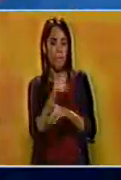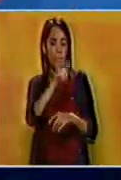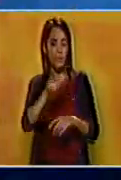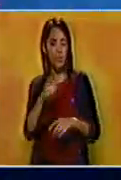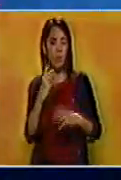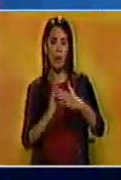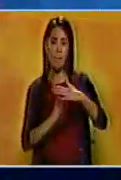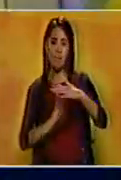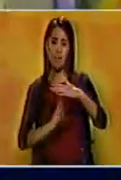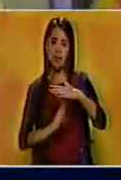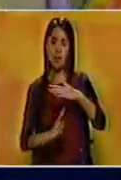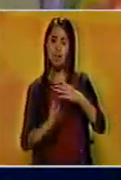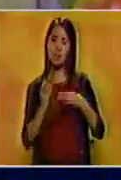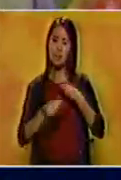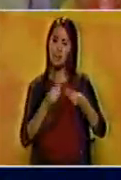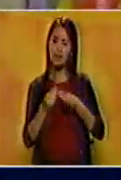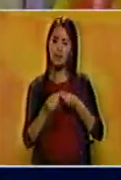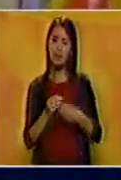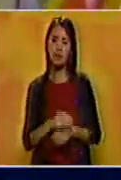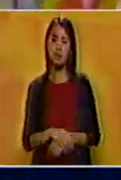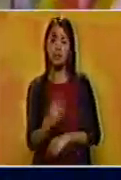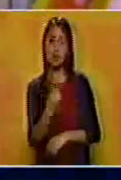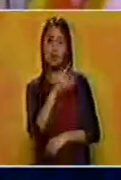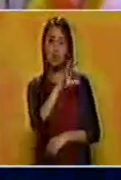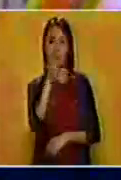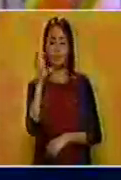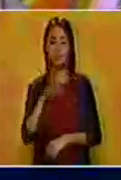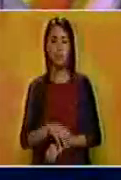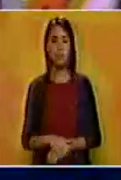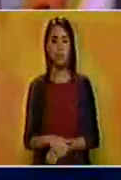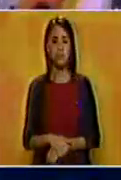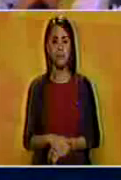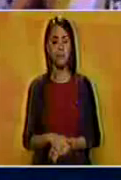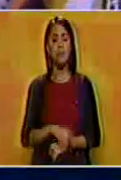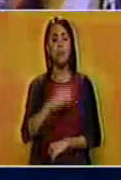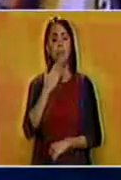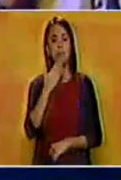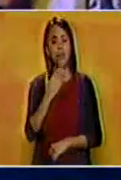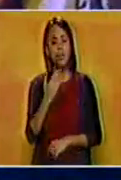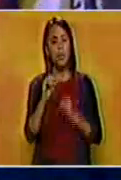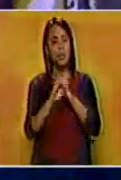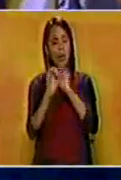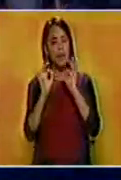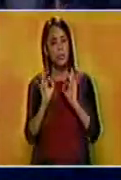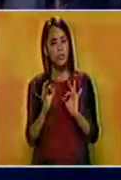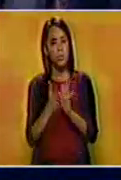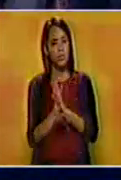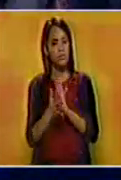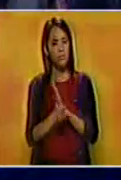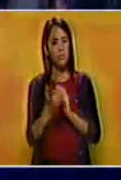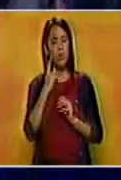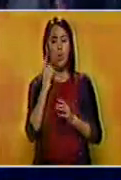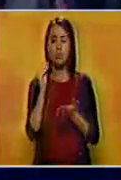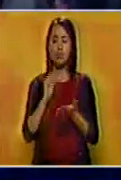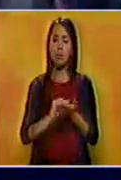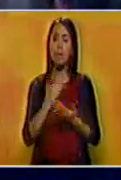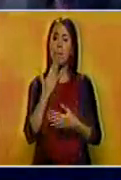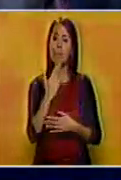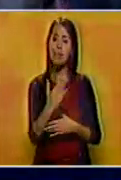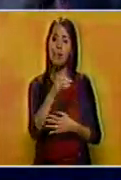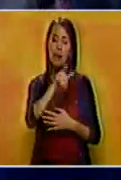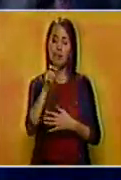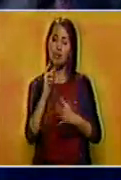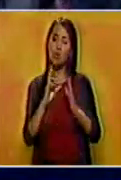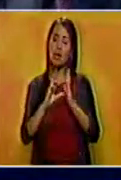y crea centros para estos en zonas entre ambos países. Viena pidió aclaraciones a Berlín sobre la posible devolución de solicitantes de